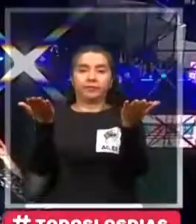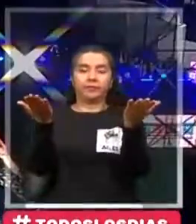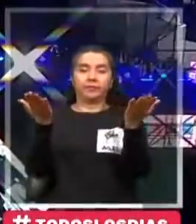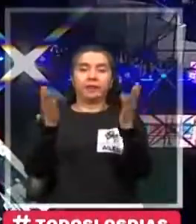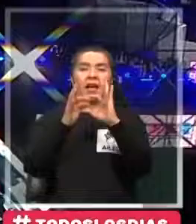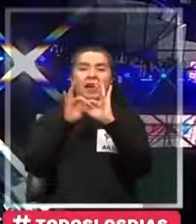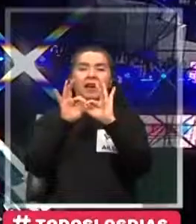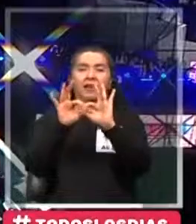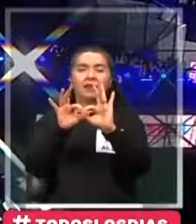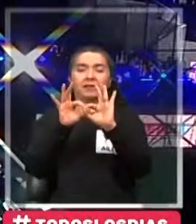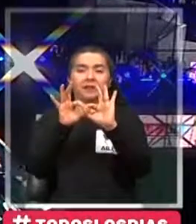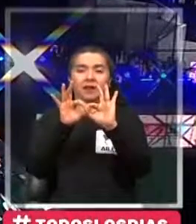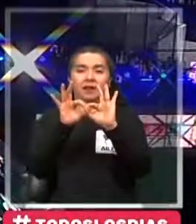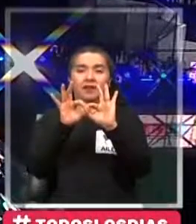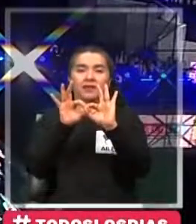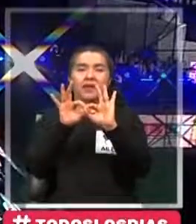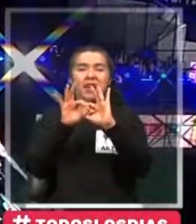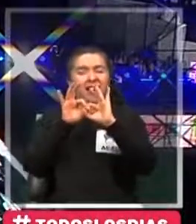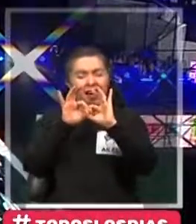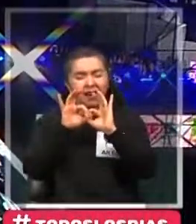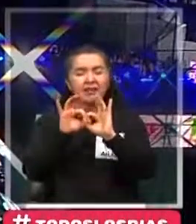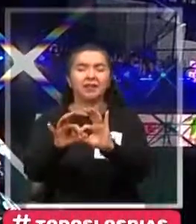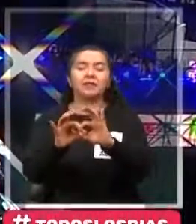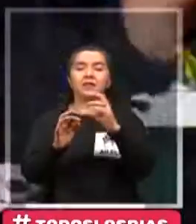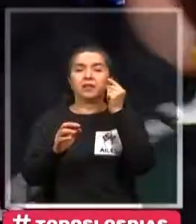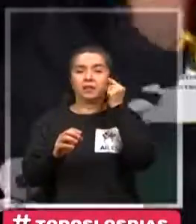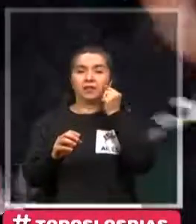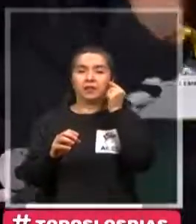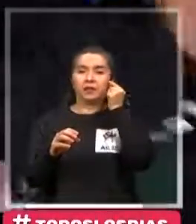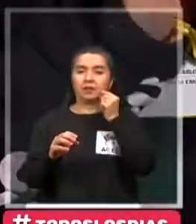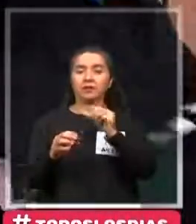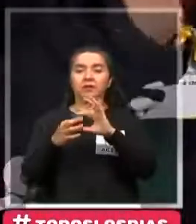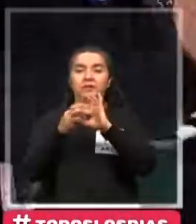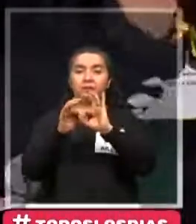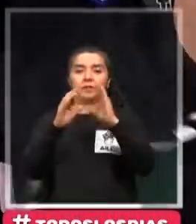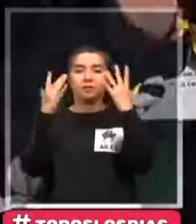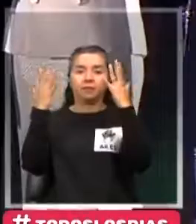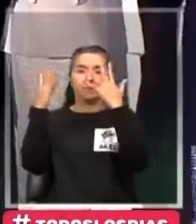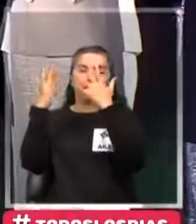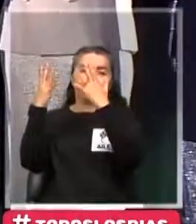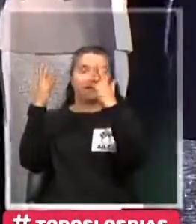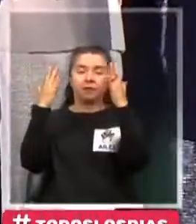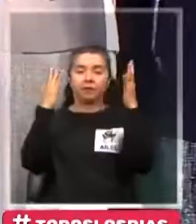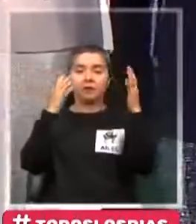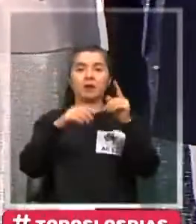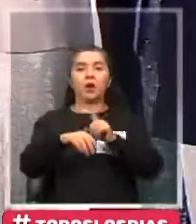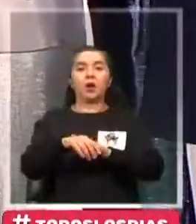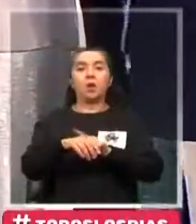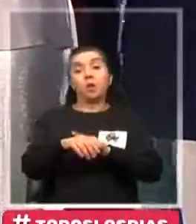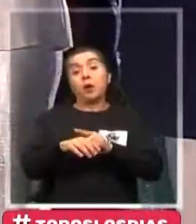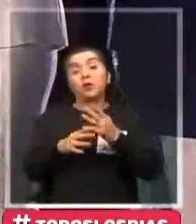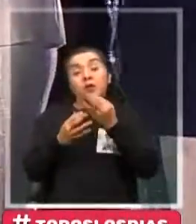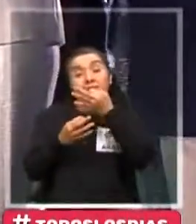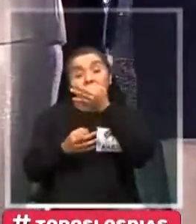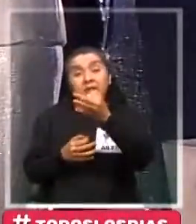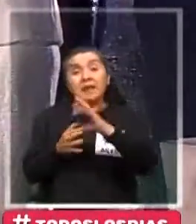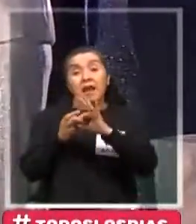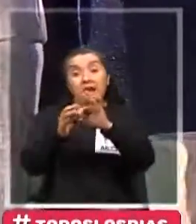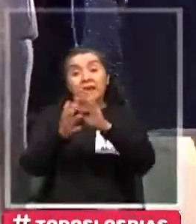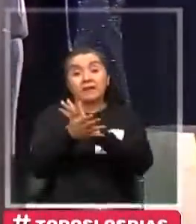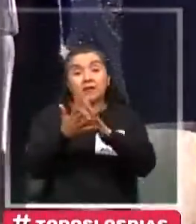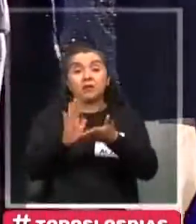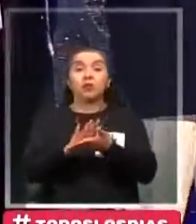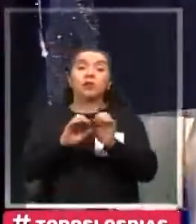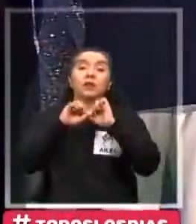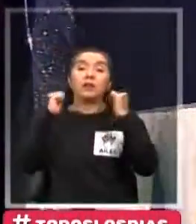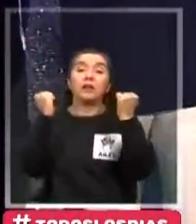Gracias. Gracias, don Francisco. Bueno, llega el momento de decirle gracias a todo el Estadio Nacional y